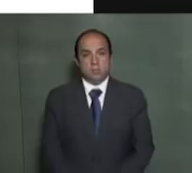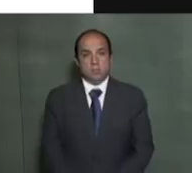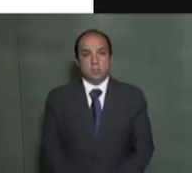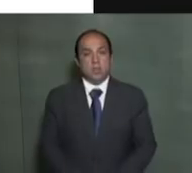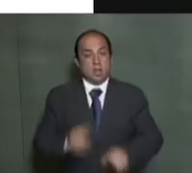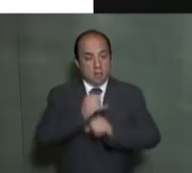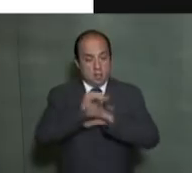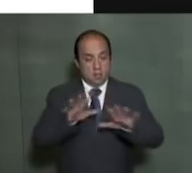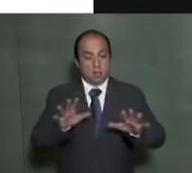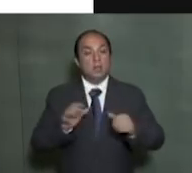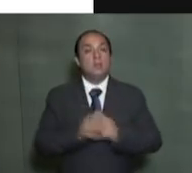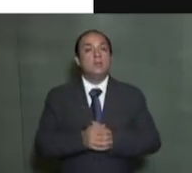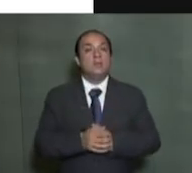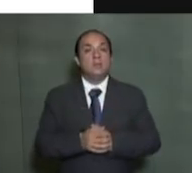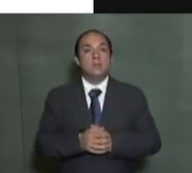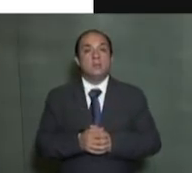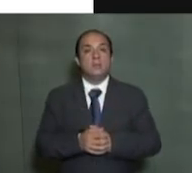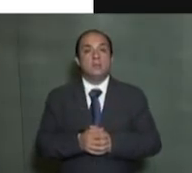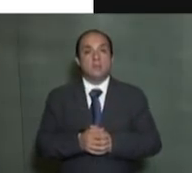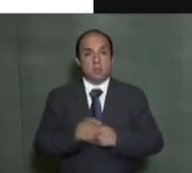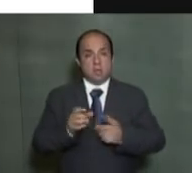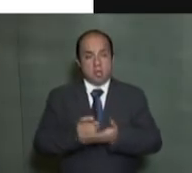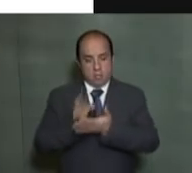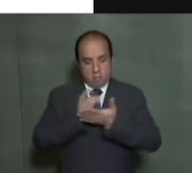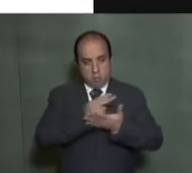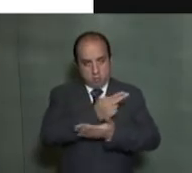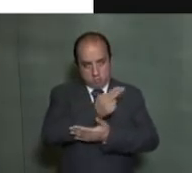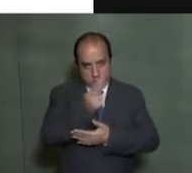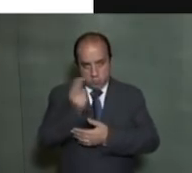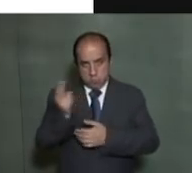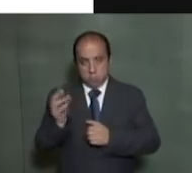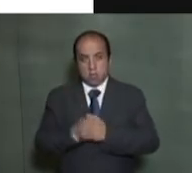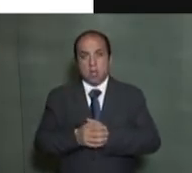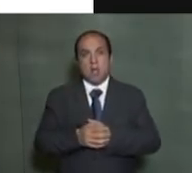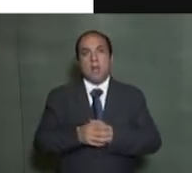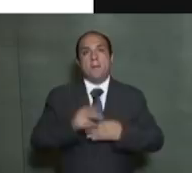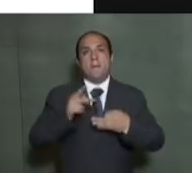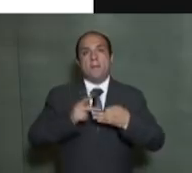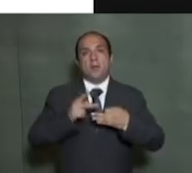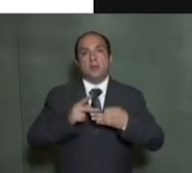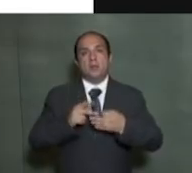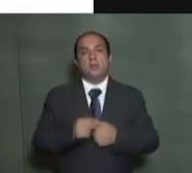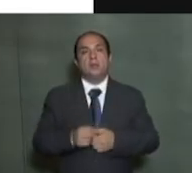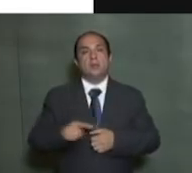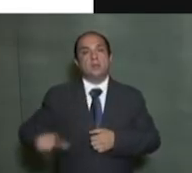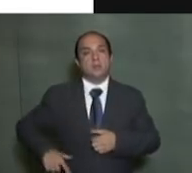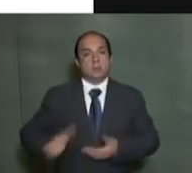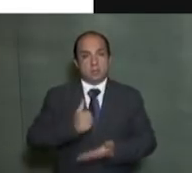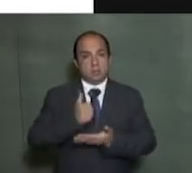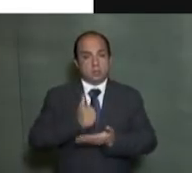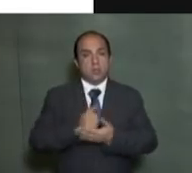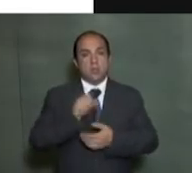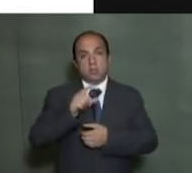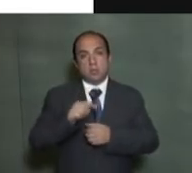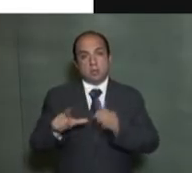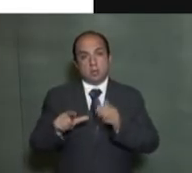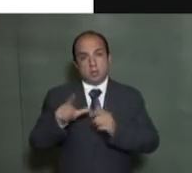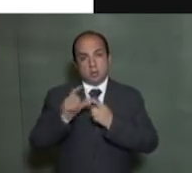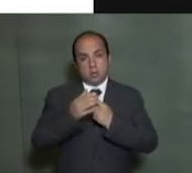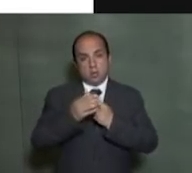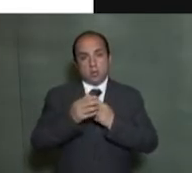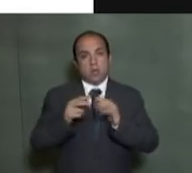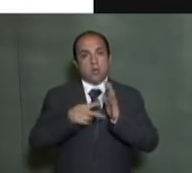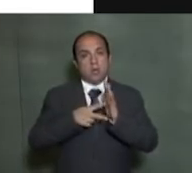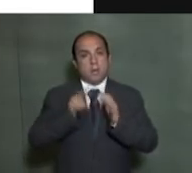ya será puesto a disposición de ustedes por las plataformas que indiquen el gobierno de la ciudad y el Colegio de Ingenieros, lo podrán ver con mayor